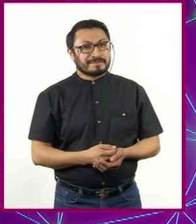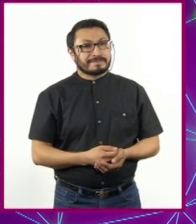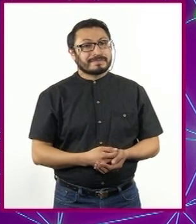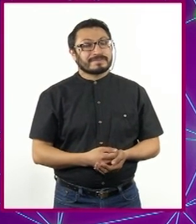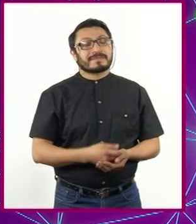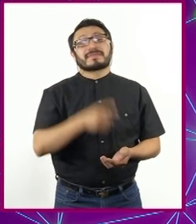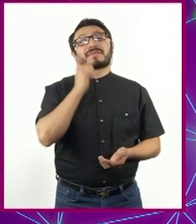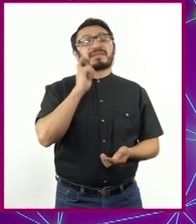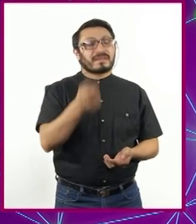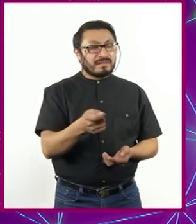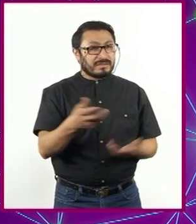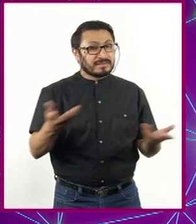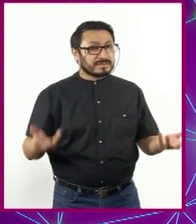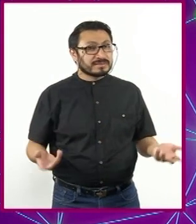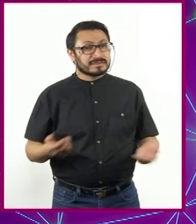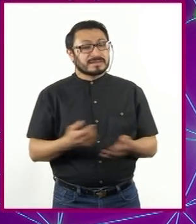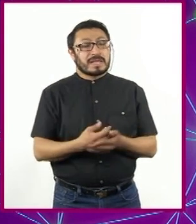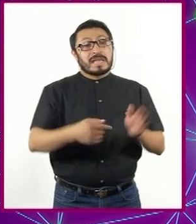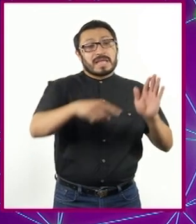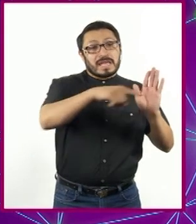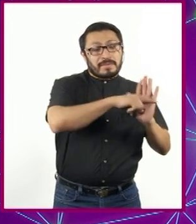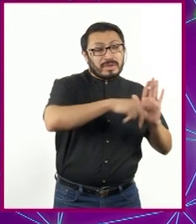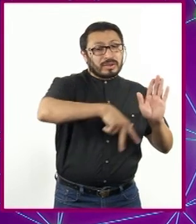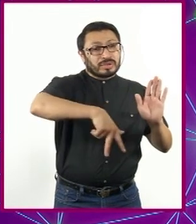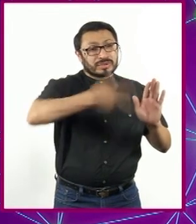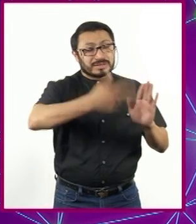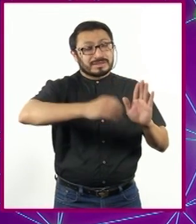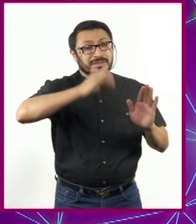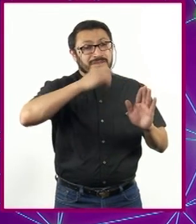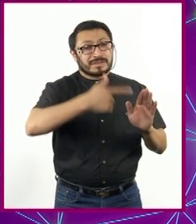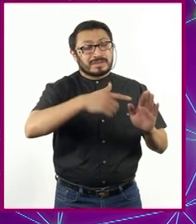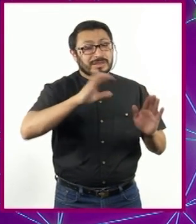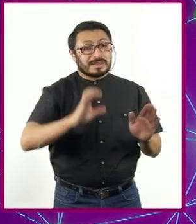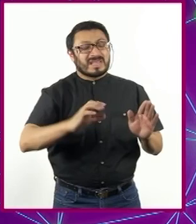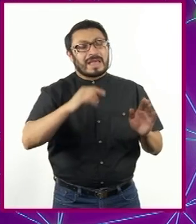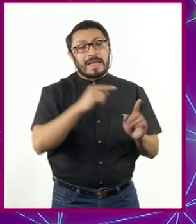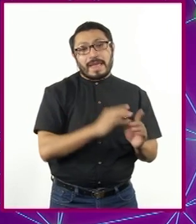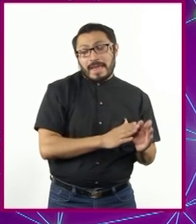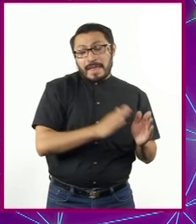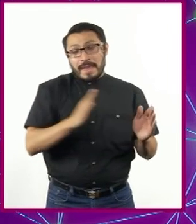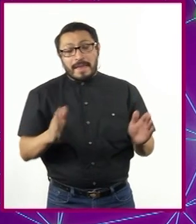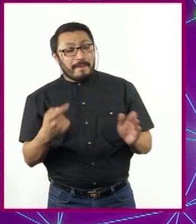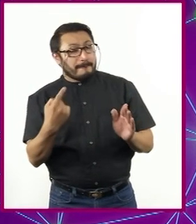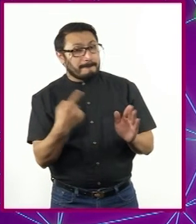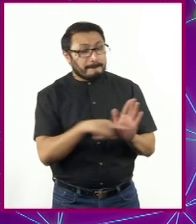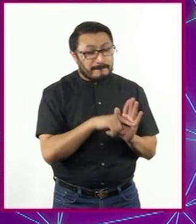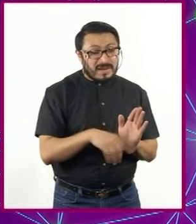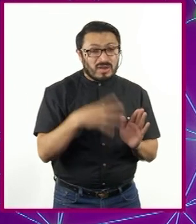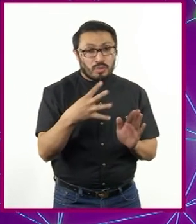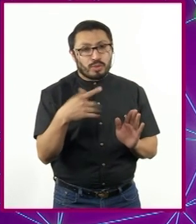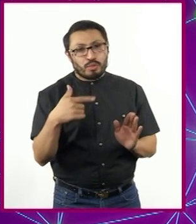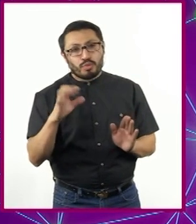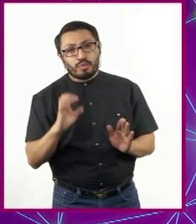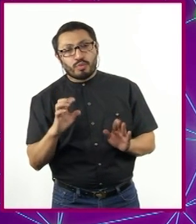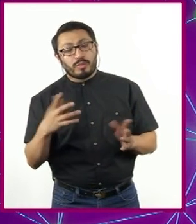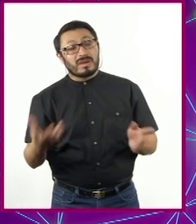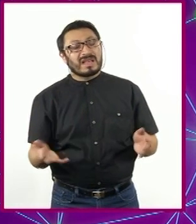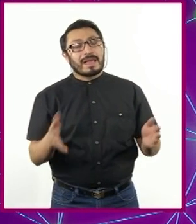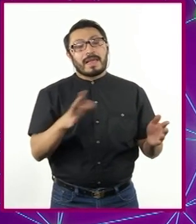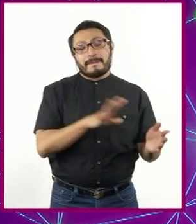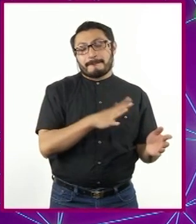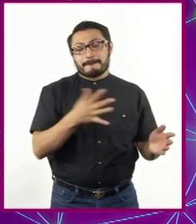Esto significa que de menos 13 grados centígrados a menos 4 grados centígrados